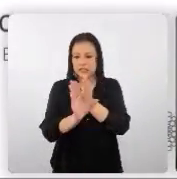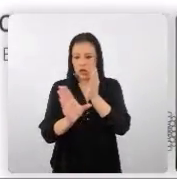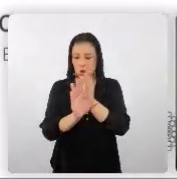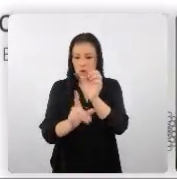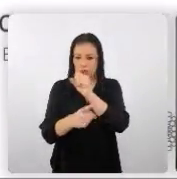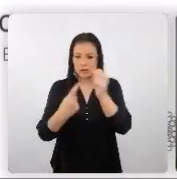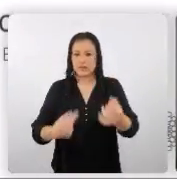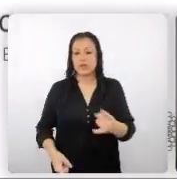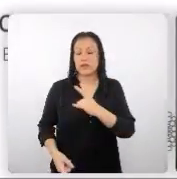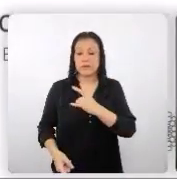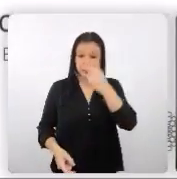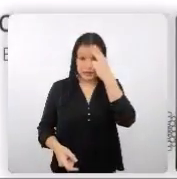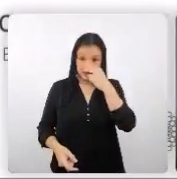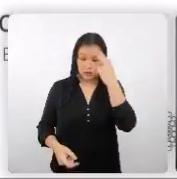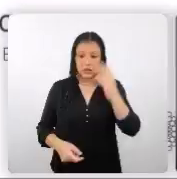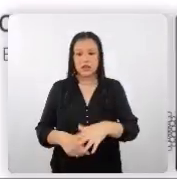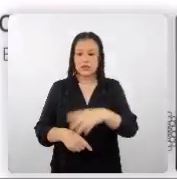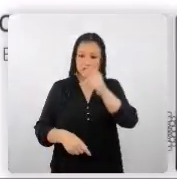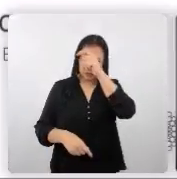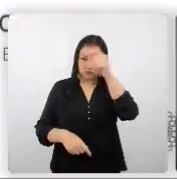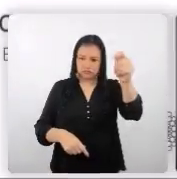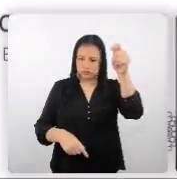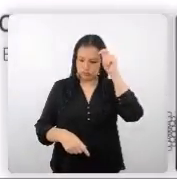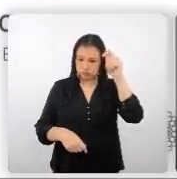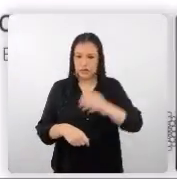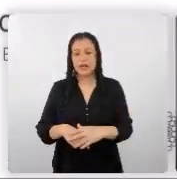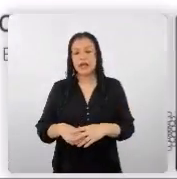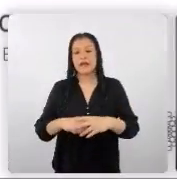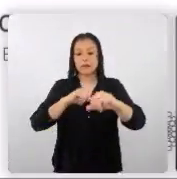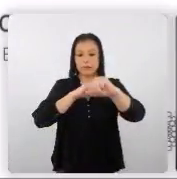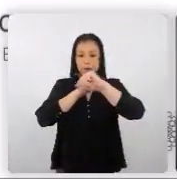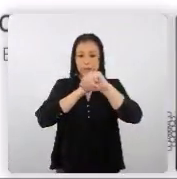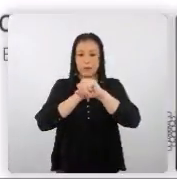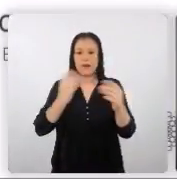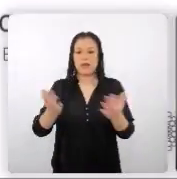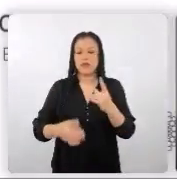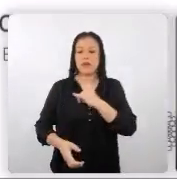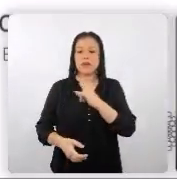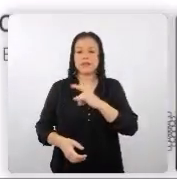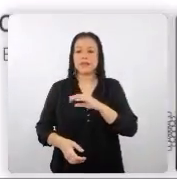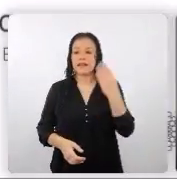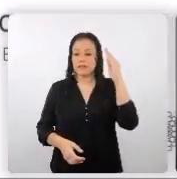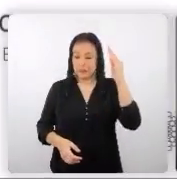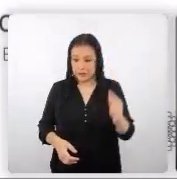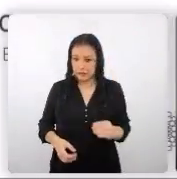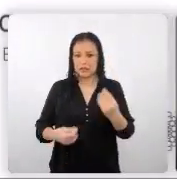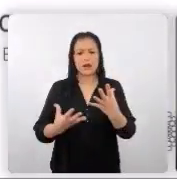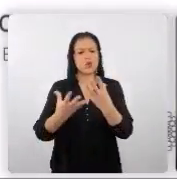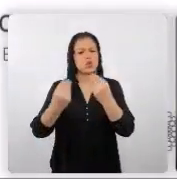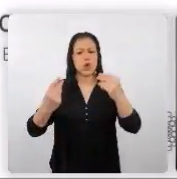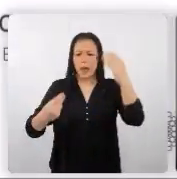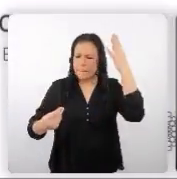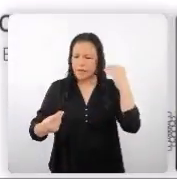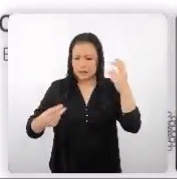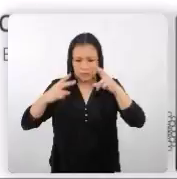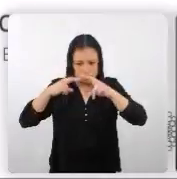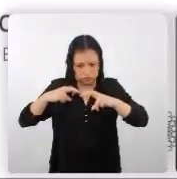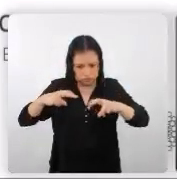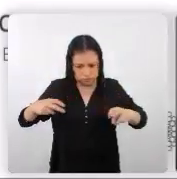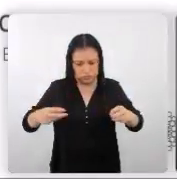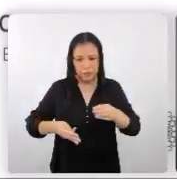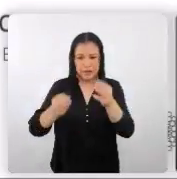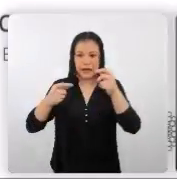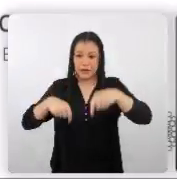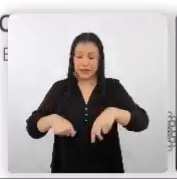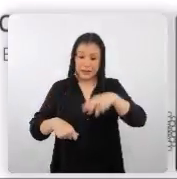de la PUC, cuenta con estudios de posgrado en marketing en la PUC de Río de Janeiro y además tiene una amplia experiencia en investigación de mercados en Perú